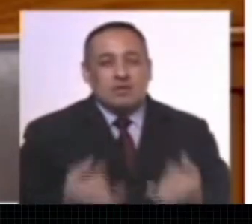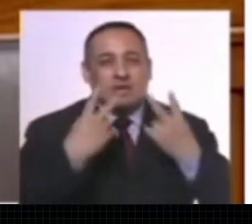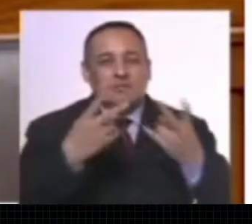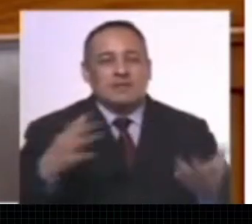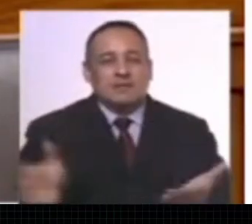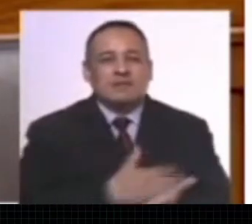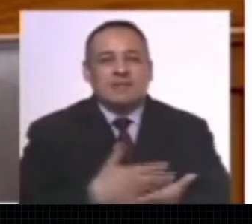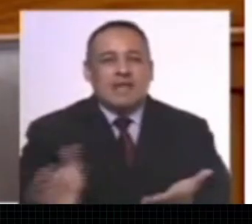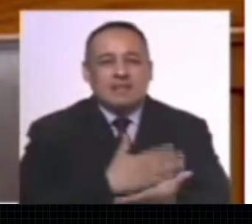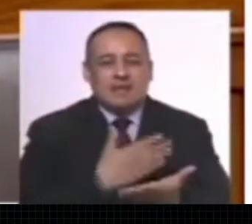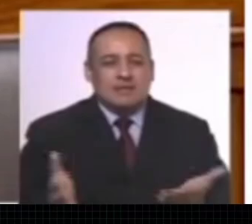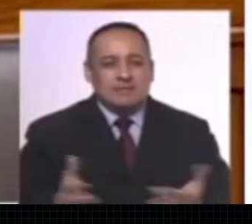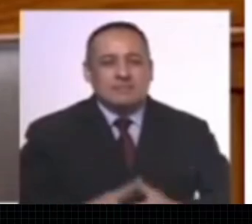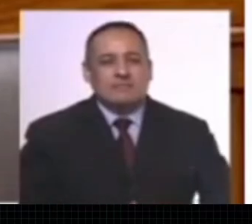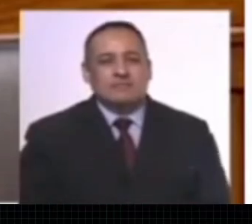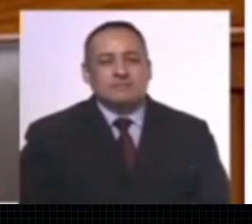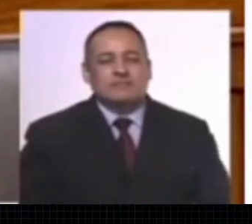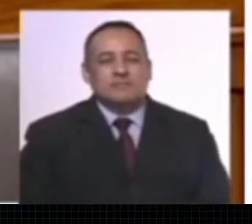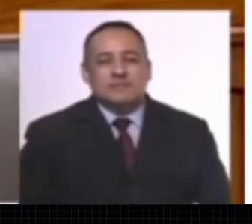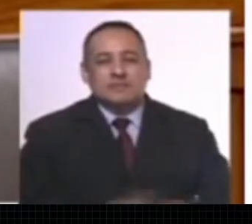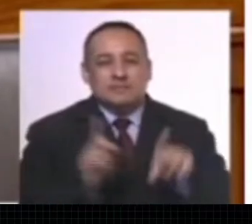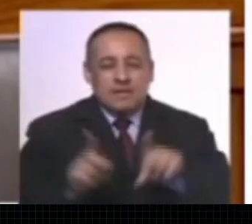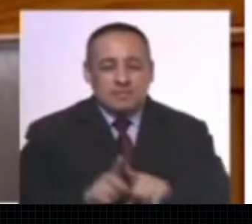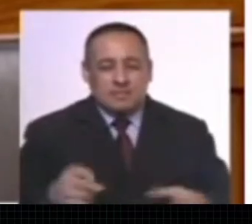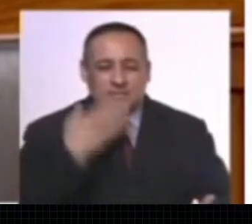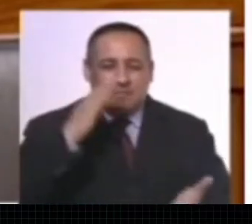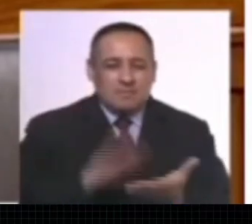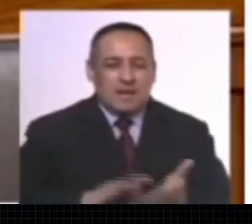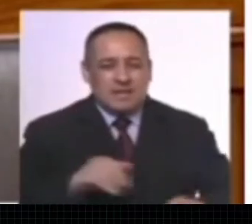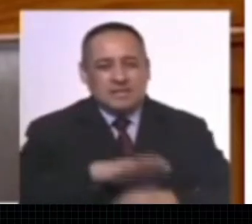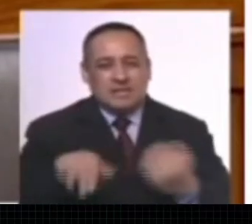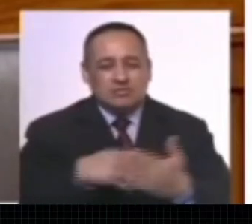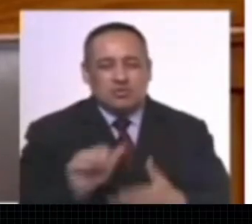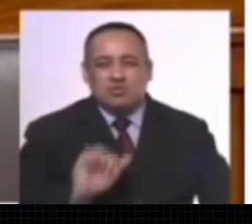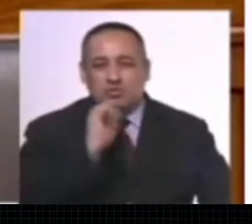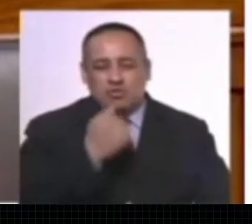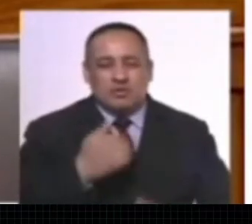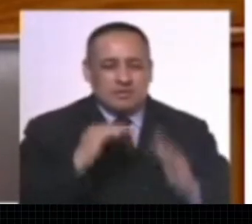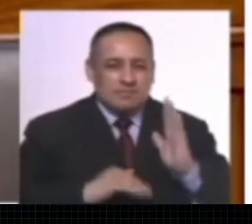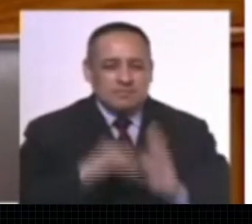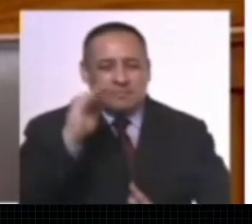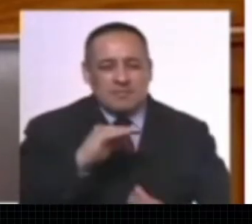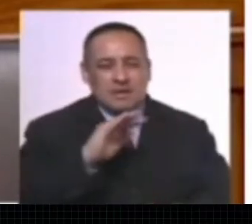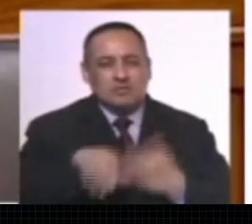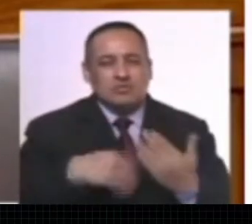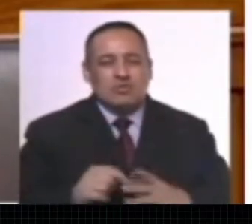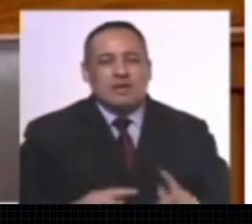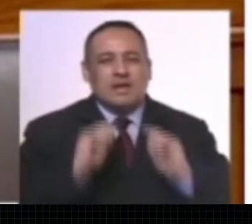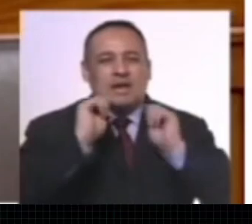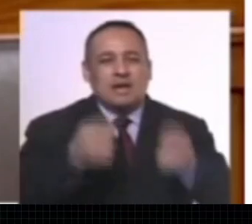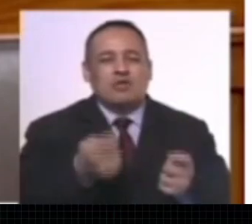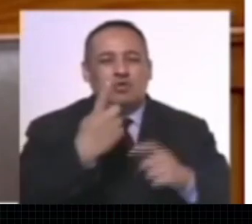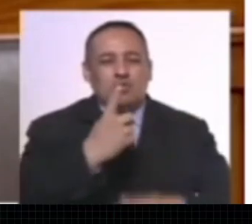le sirven para nada. Y en el colmo de la indolencia y de la incapacidad, regaló más